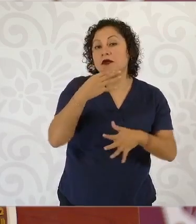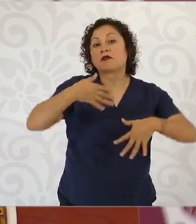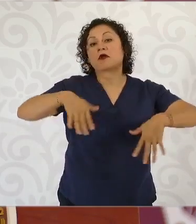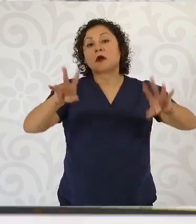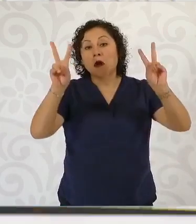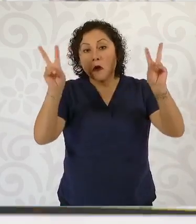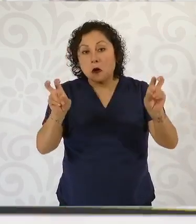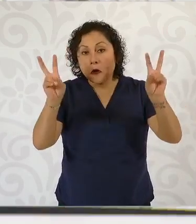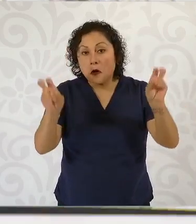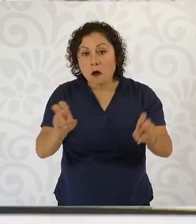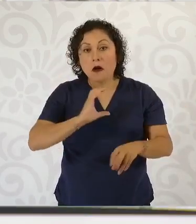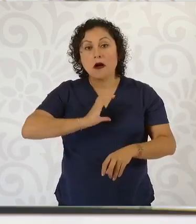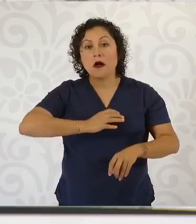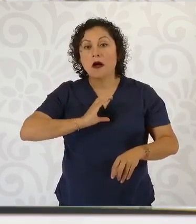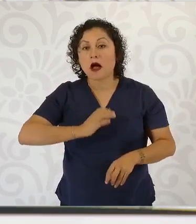uno muy sonado en Veracruz,